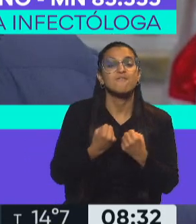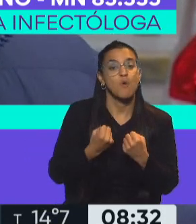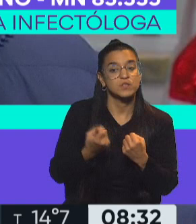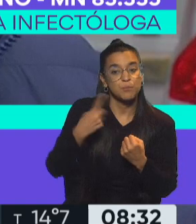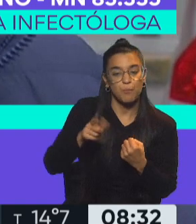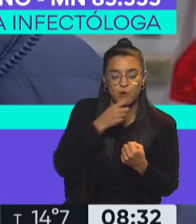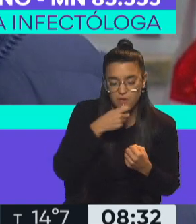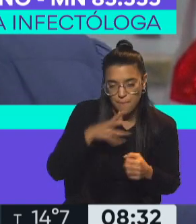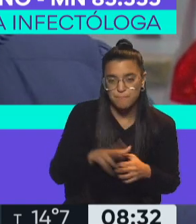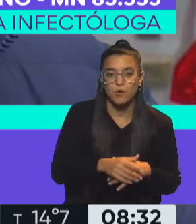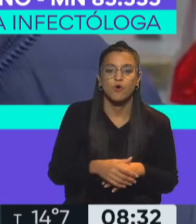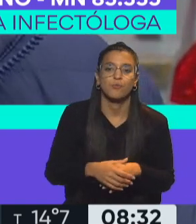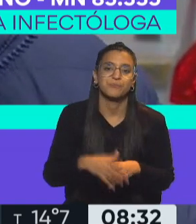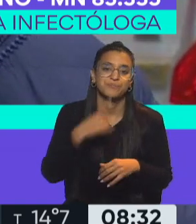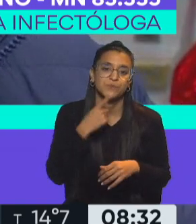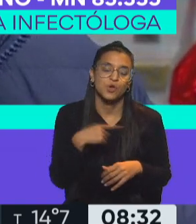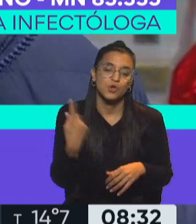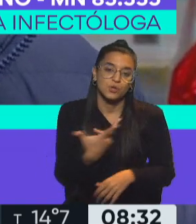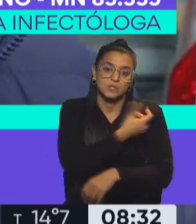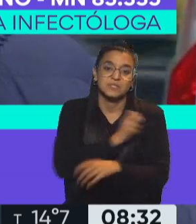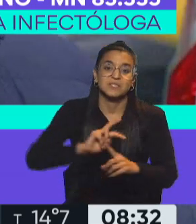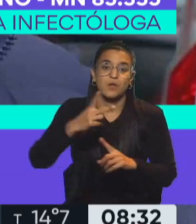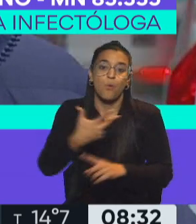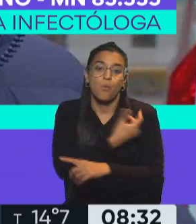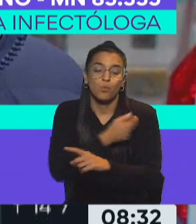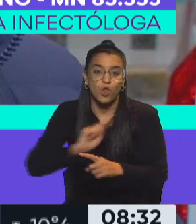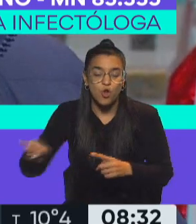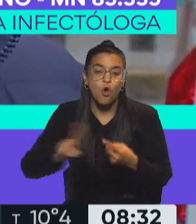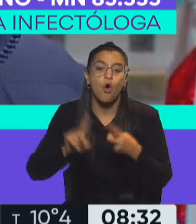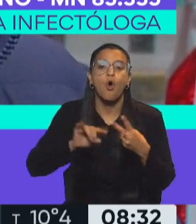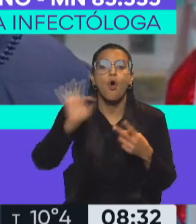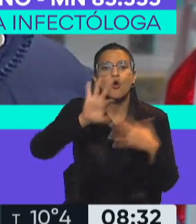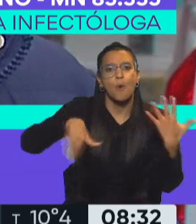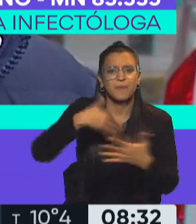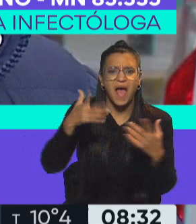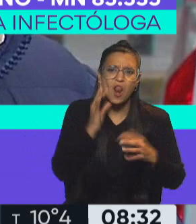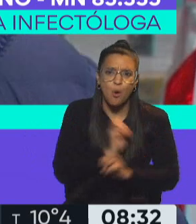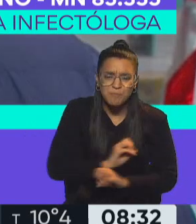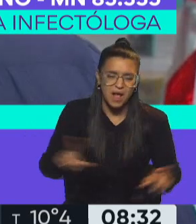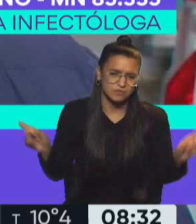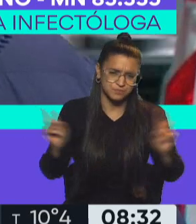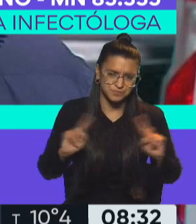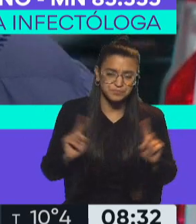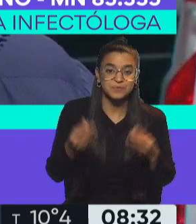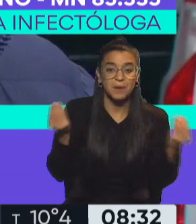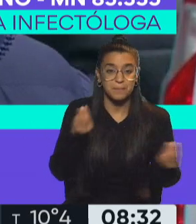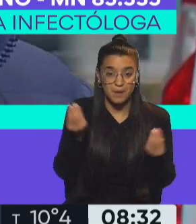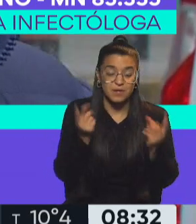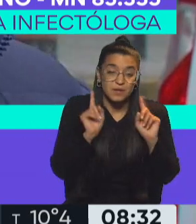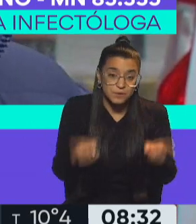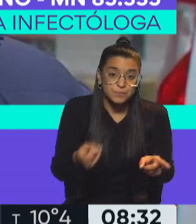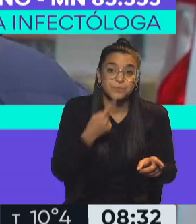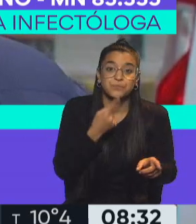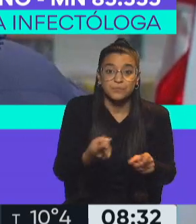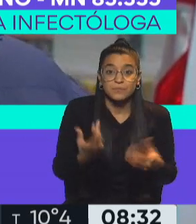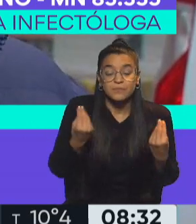por ejemplo, ni que no fuéramos a recibir la segunda dosis, ni combinarlas sería algo malo. Lo que pasa es que, bueno, obviamente todo